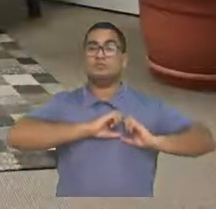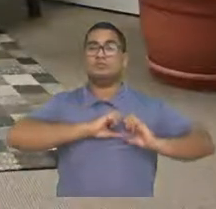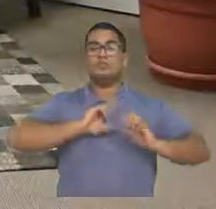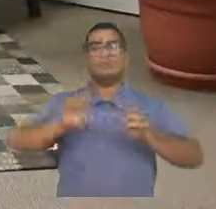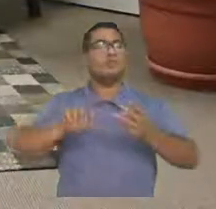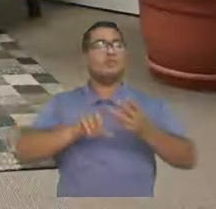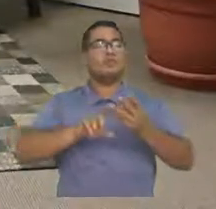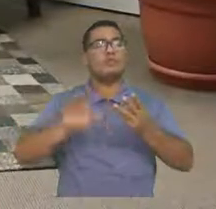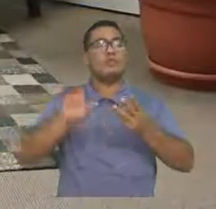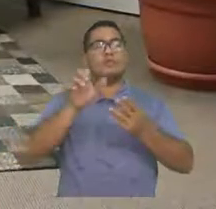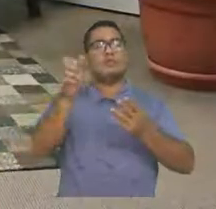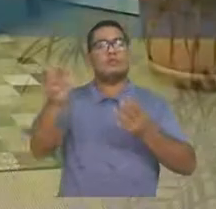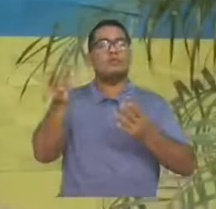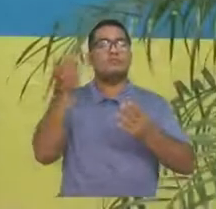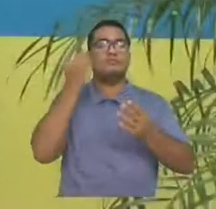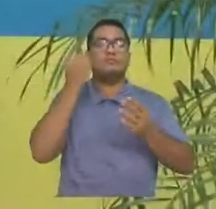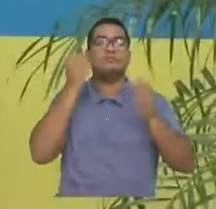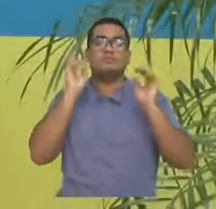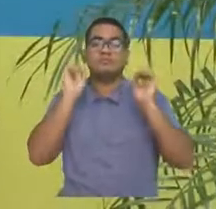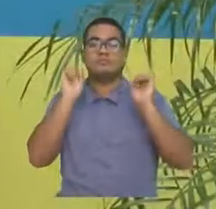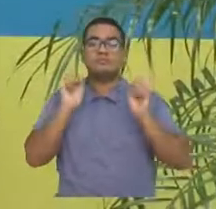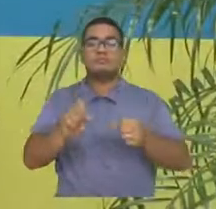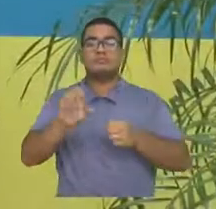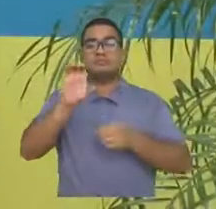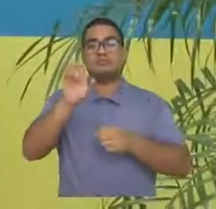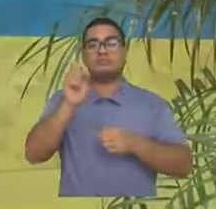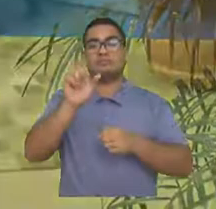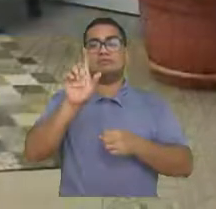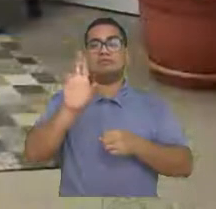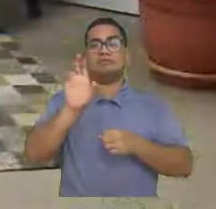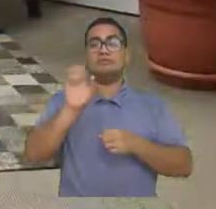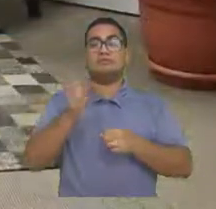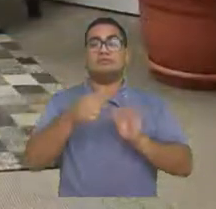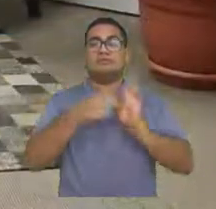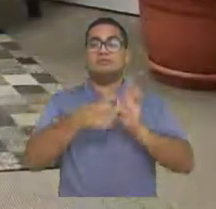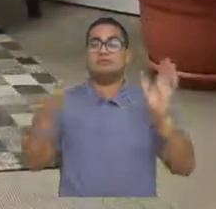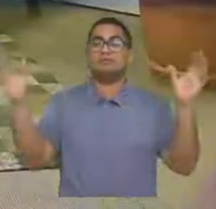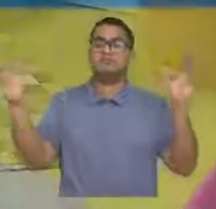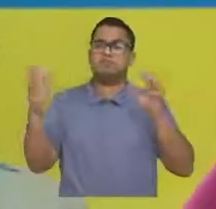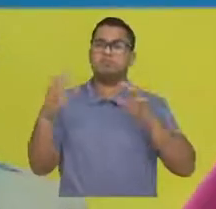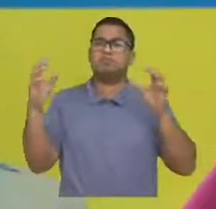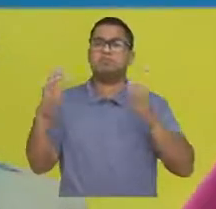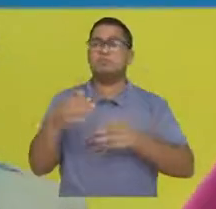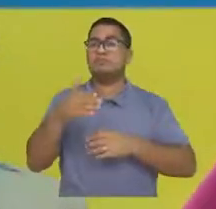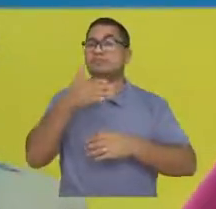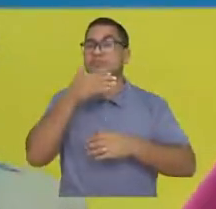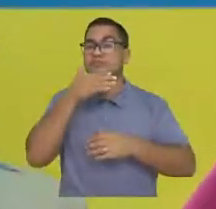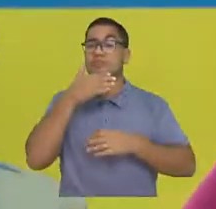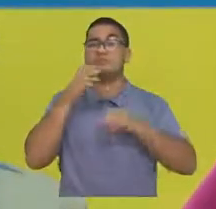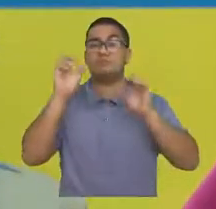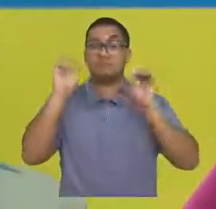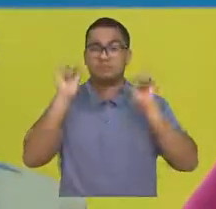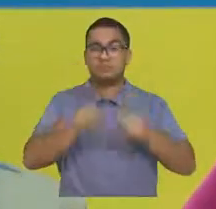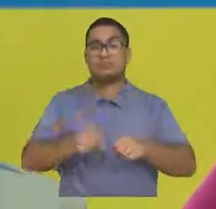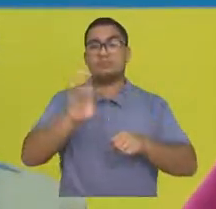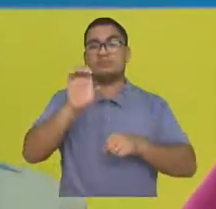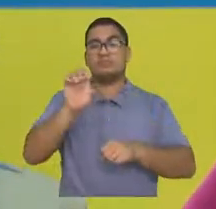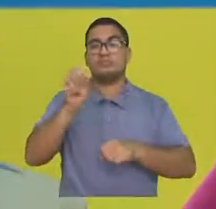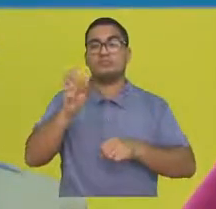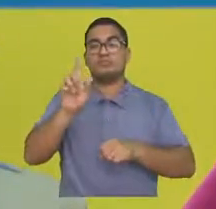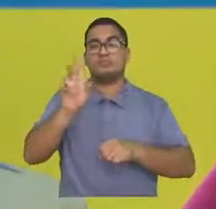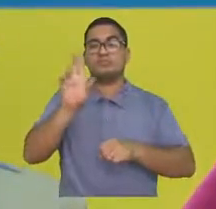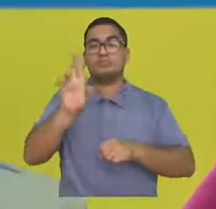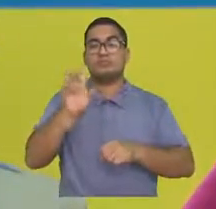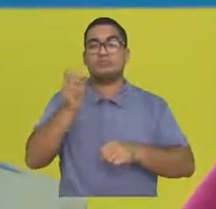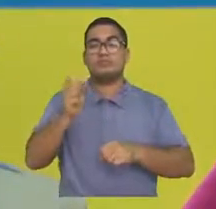también puede causar el estrés? Por ejemplo, si nosotros peleamos, tenemos una discusión muy fuerte, esta nos causa estrés, comúnmente nos